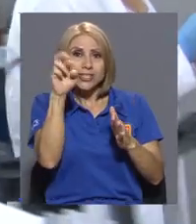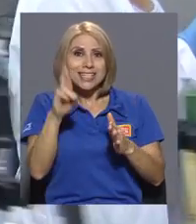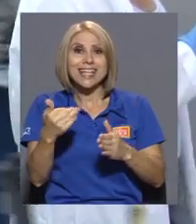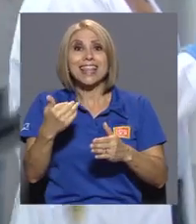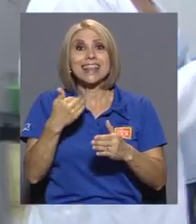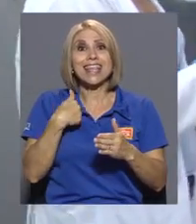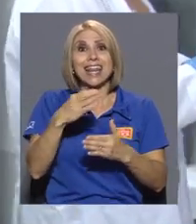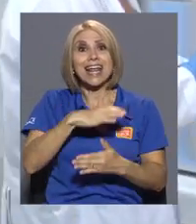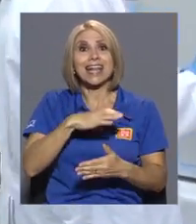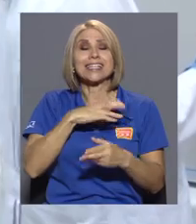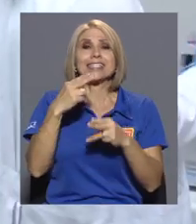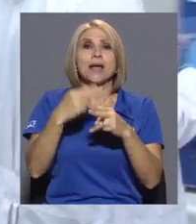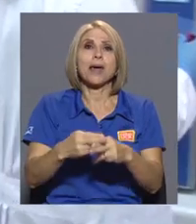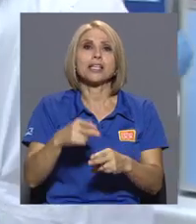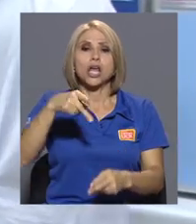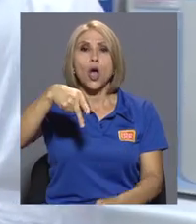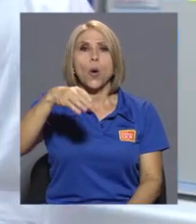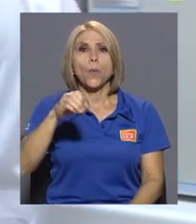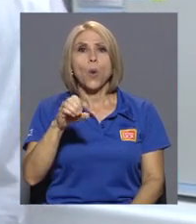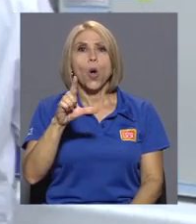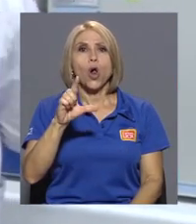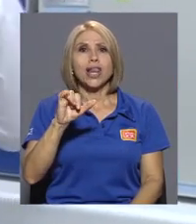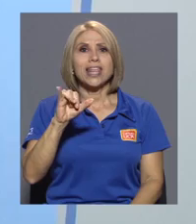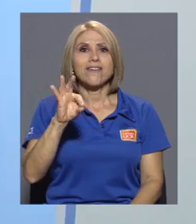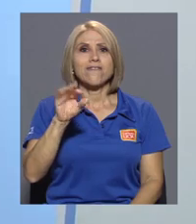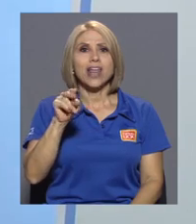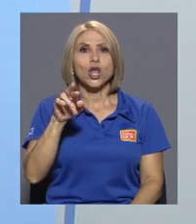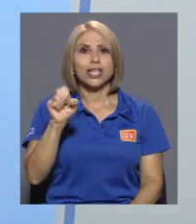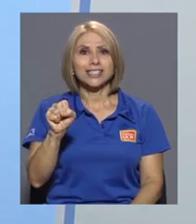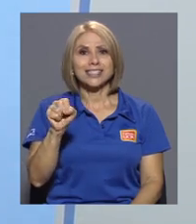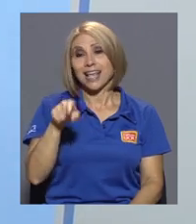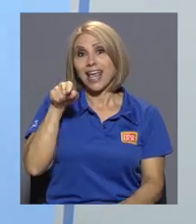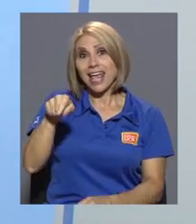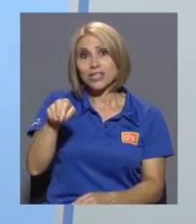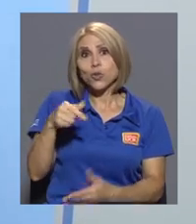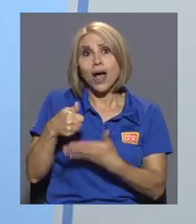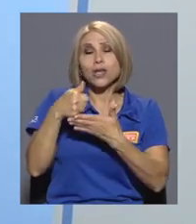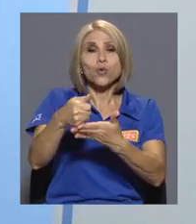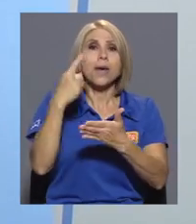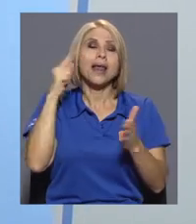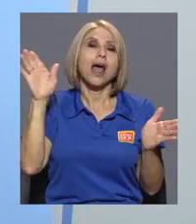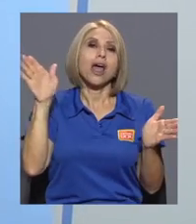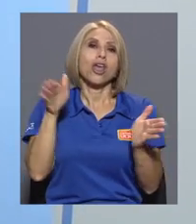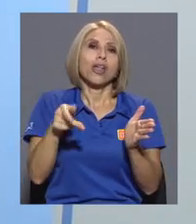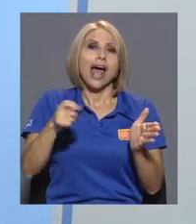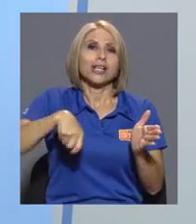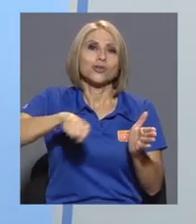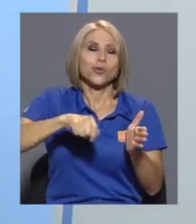llamados polifenoles. Esta sustancia ayuda además a disminuir los niveles de azúcar en la